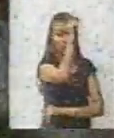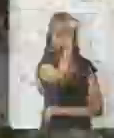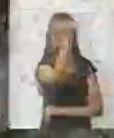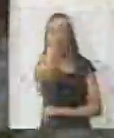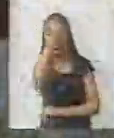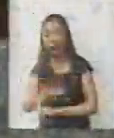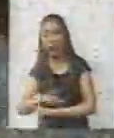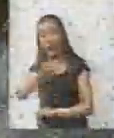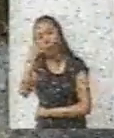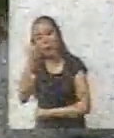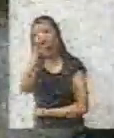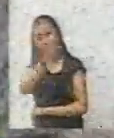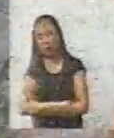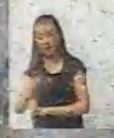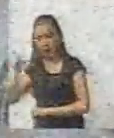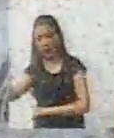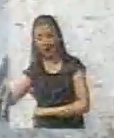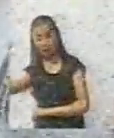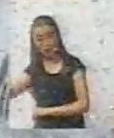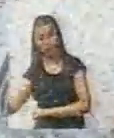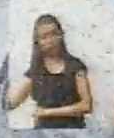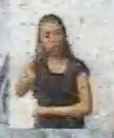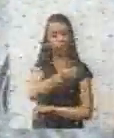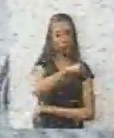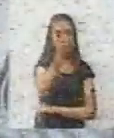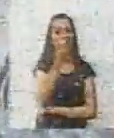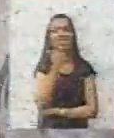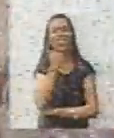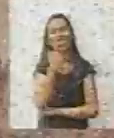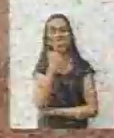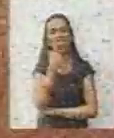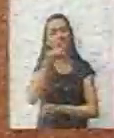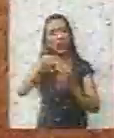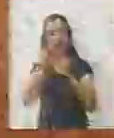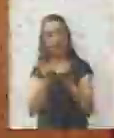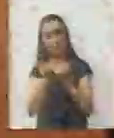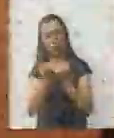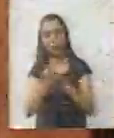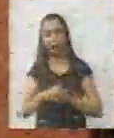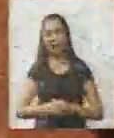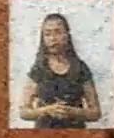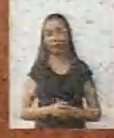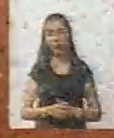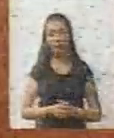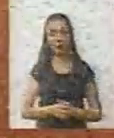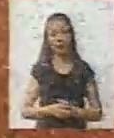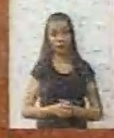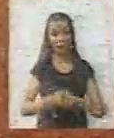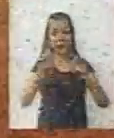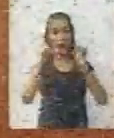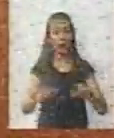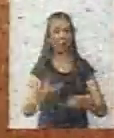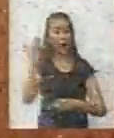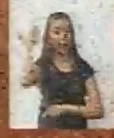que sacaron un diente. Y bueno, al señor Zambrana, quiero que entienda que ayer los asociados